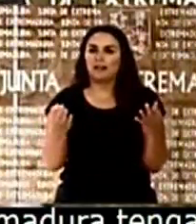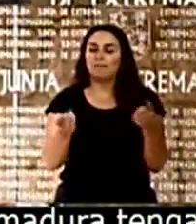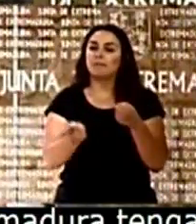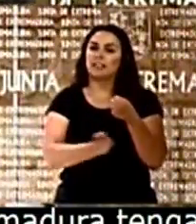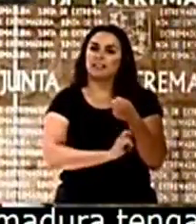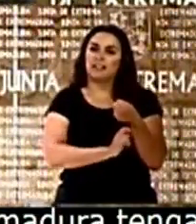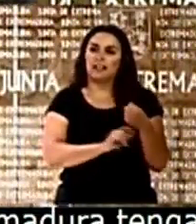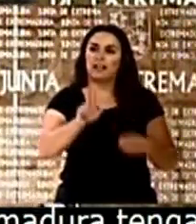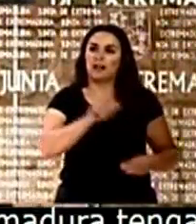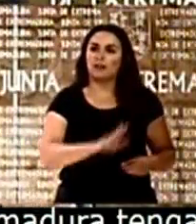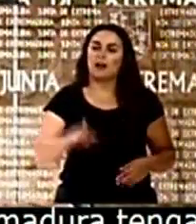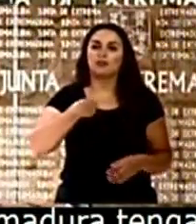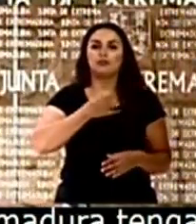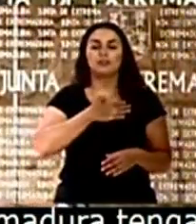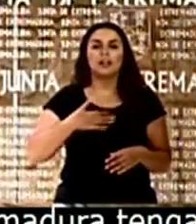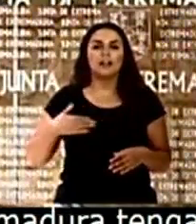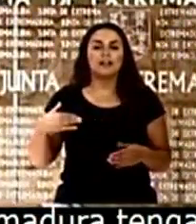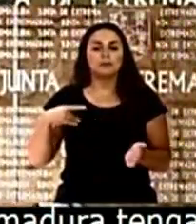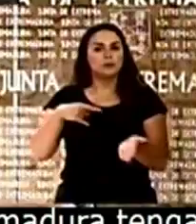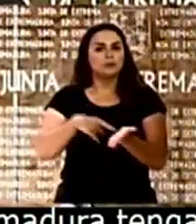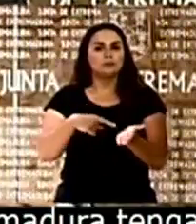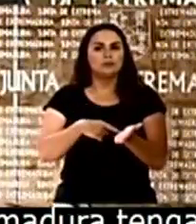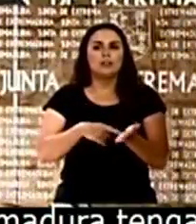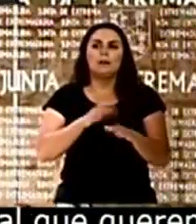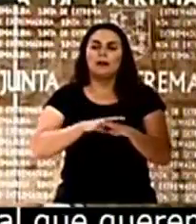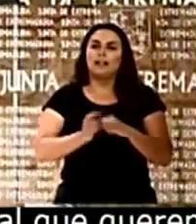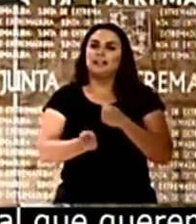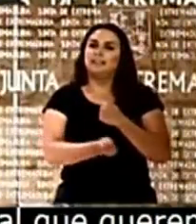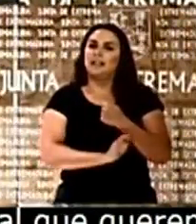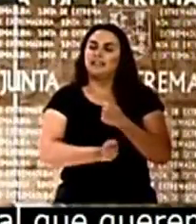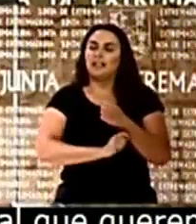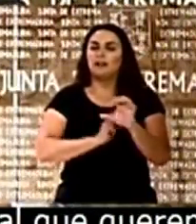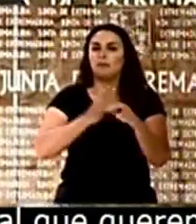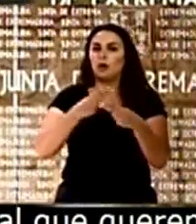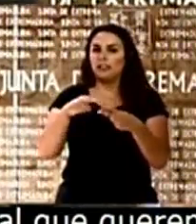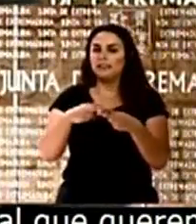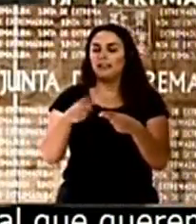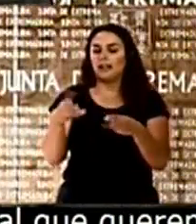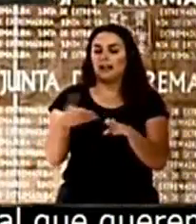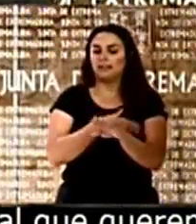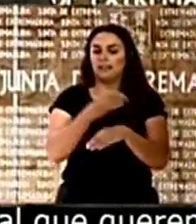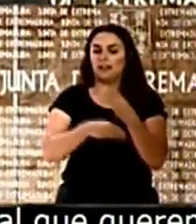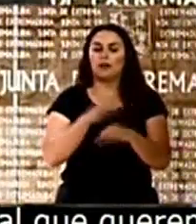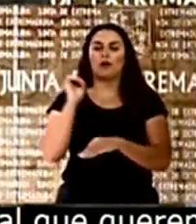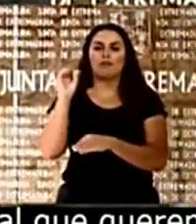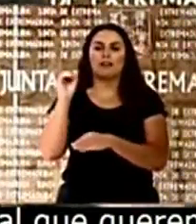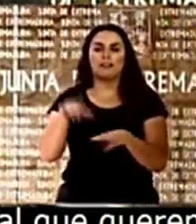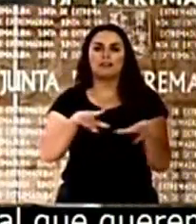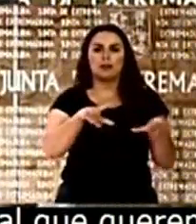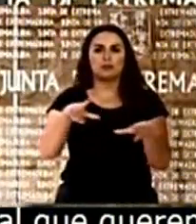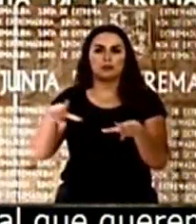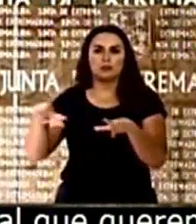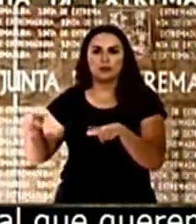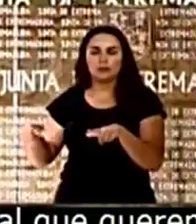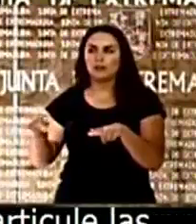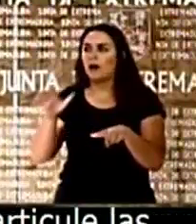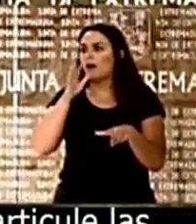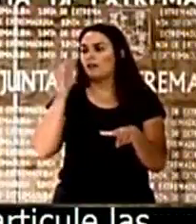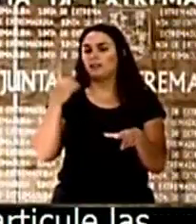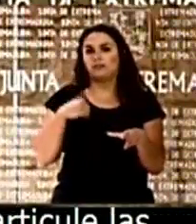estrategia nacional que queremos que se vertebre como estrategia de política que articule las conferencias sectoriales. Sería